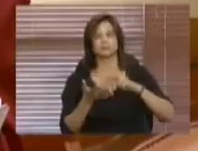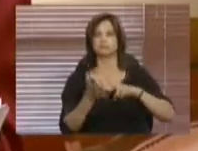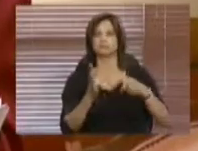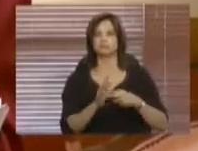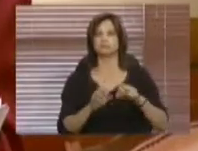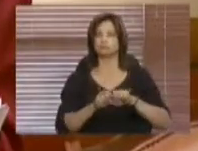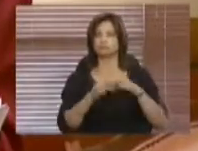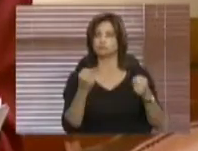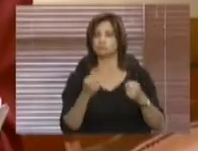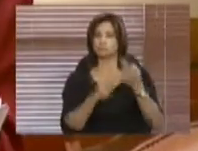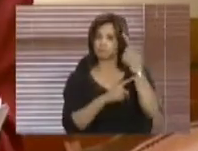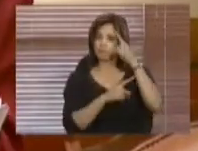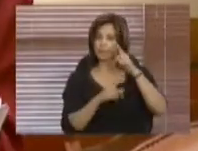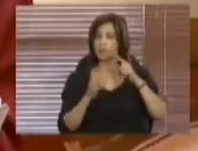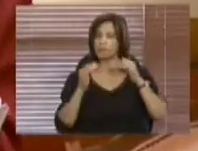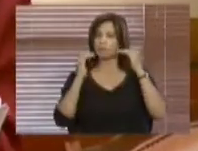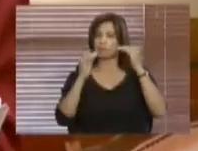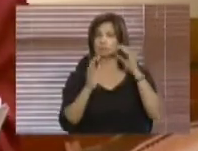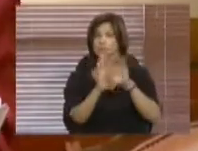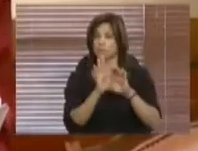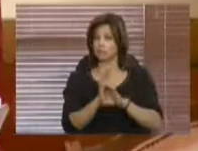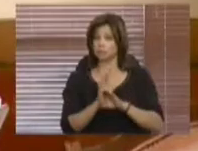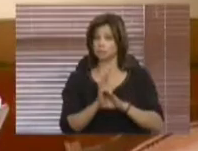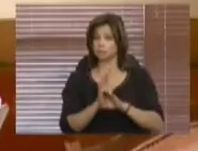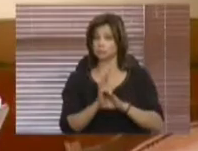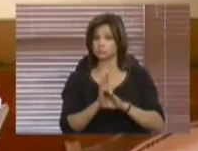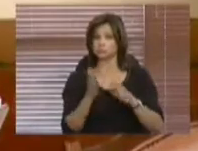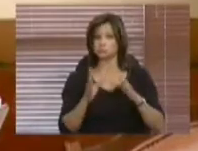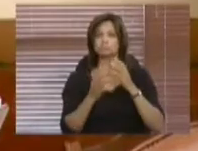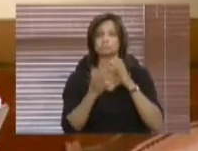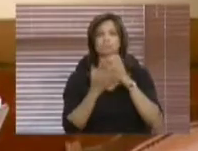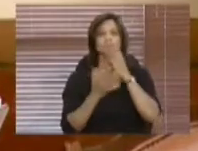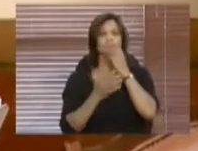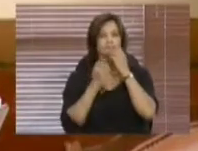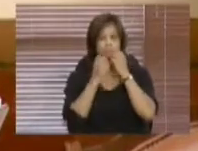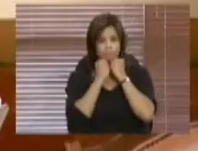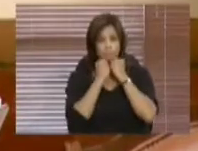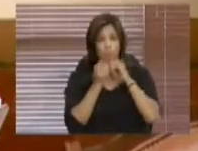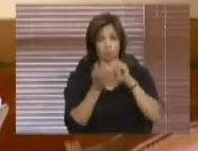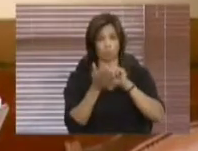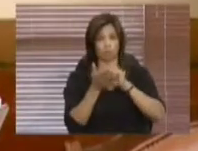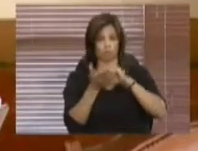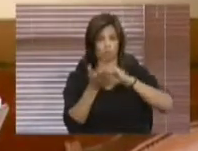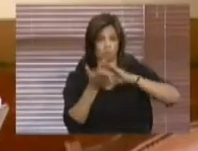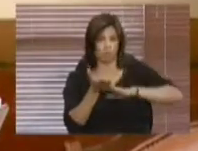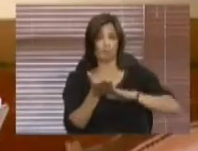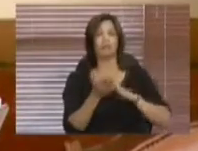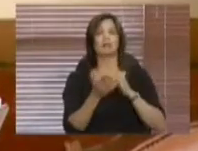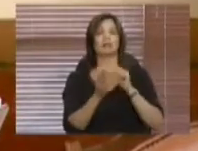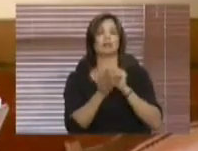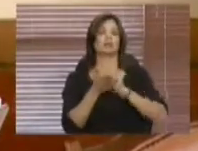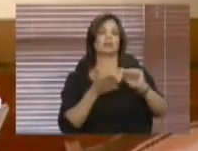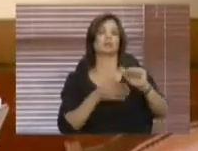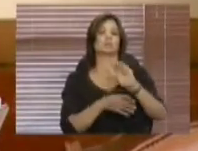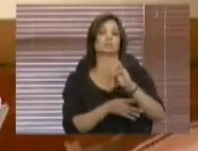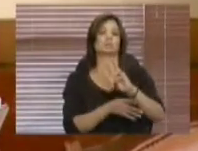una violación a la supremacía de la Constitución consagrada en el artículo 6 de nuestro texto